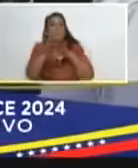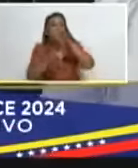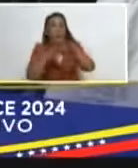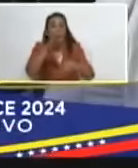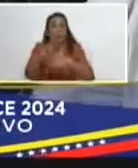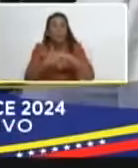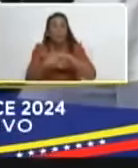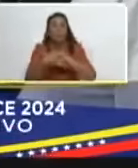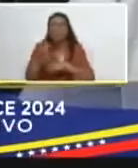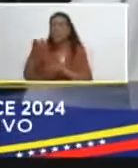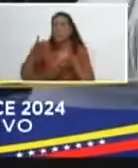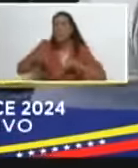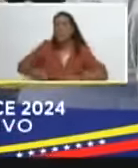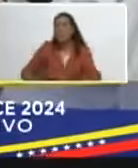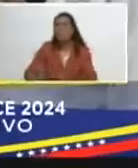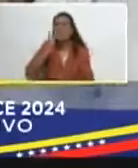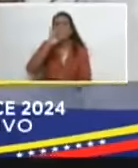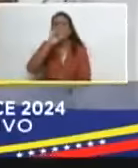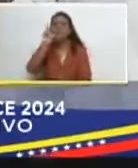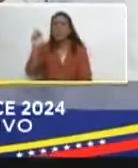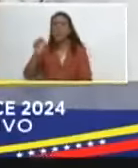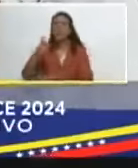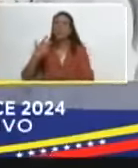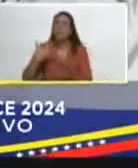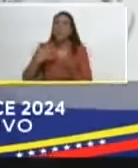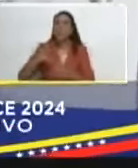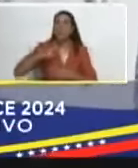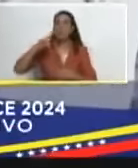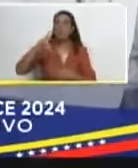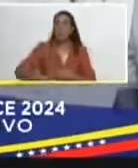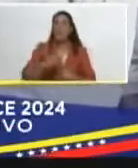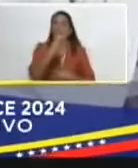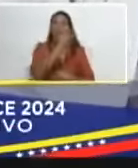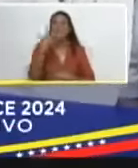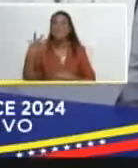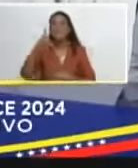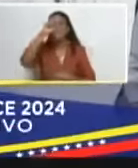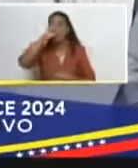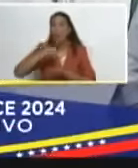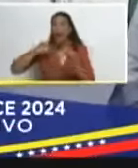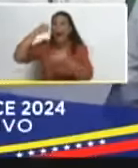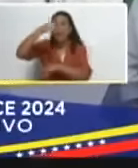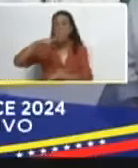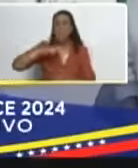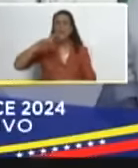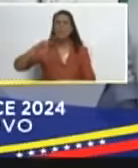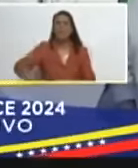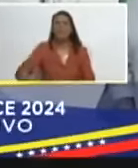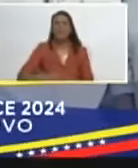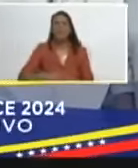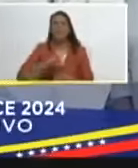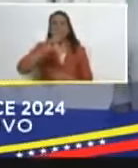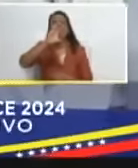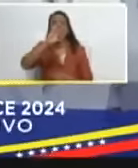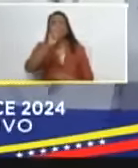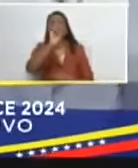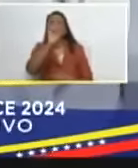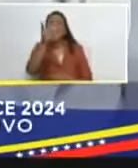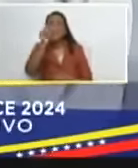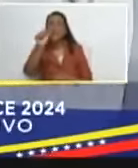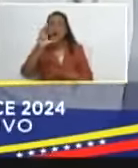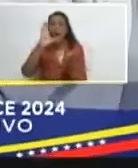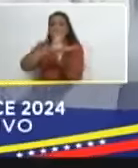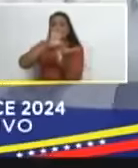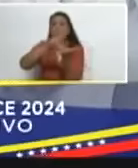Víctor, ¿dónde naciste tú? ¿Dónde te criaste tú? Nací en Portugal, tengo 45 años acá. ¿En qué parte de Portugal? Coimbra. Coimbra, ¿dónde